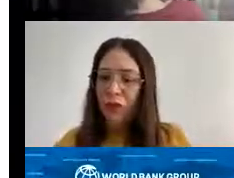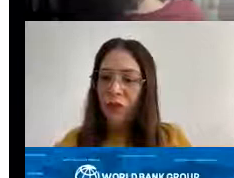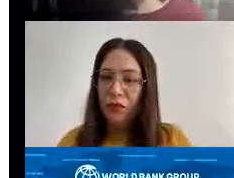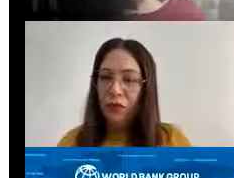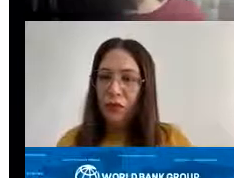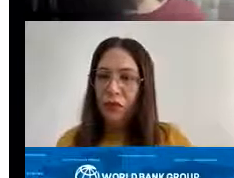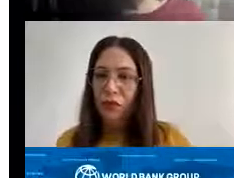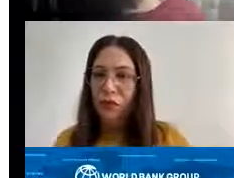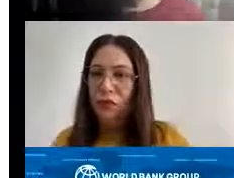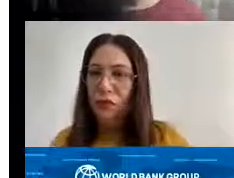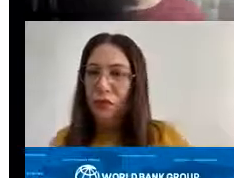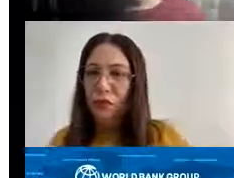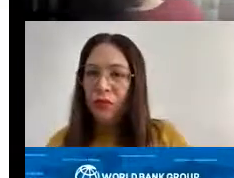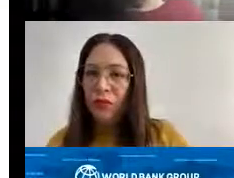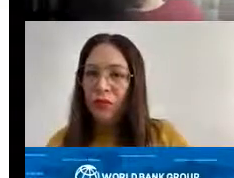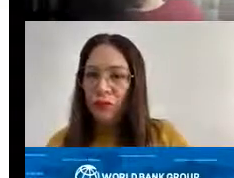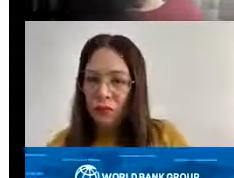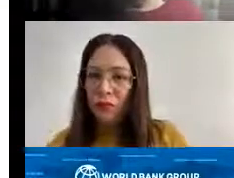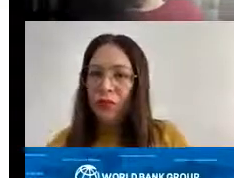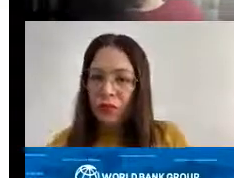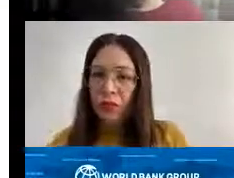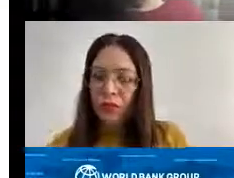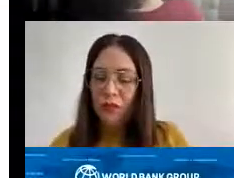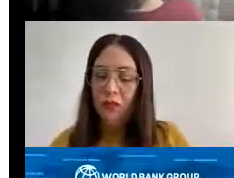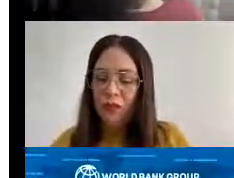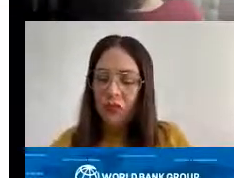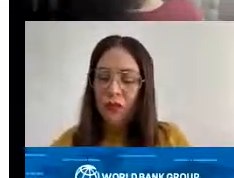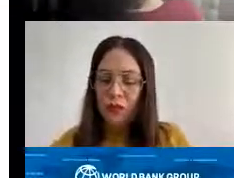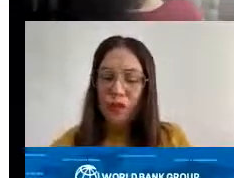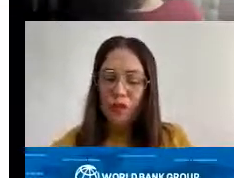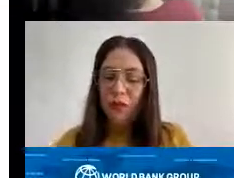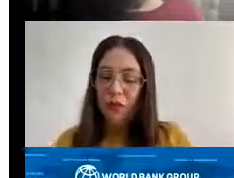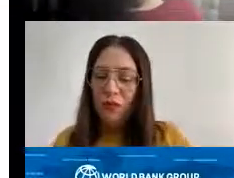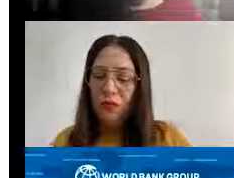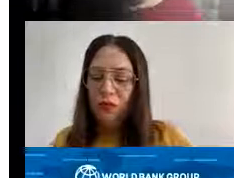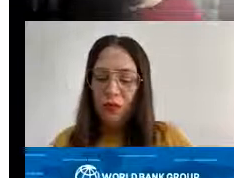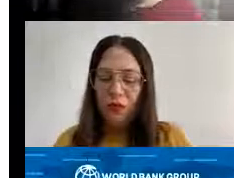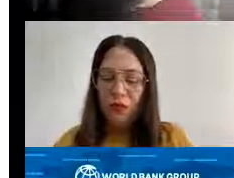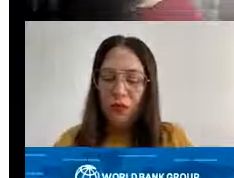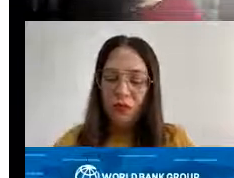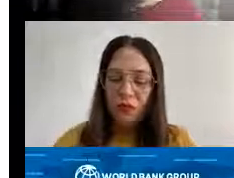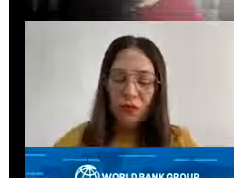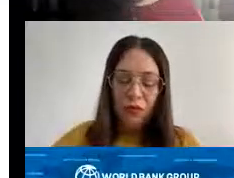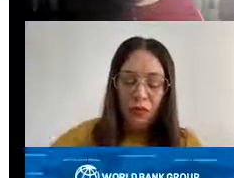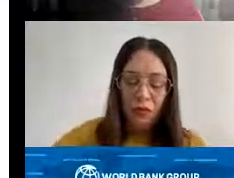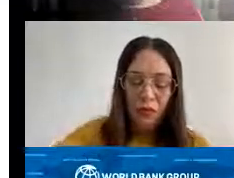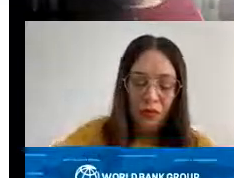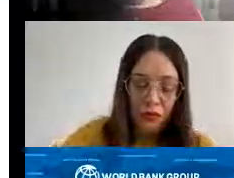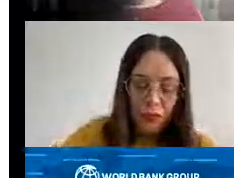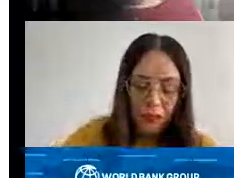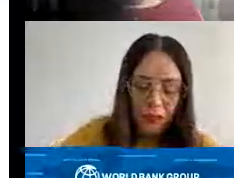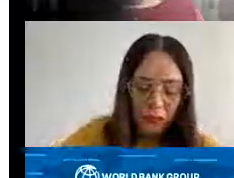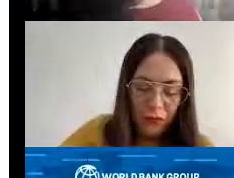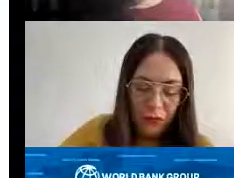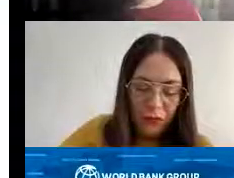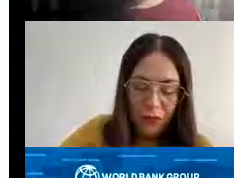la variable de clima a los ejercicios de planificación, esa incertidumbre se aumenta, ¿no? Y acá, solamente para ilustrarles,